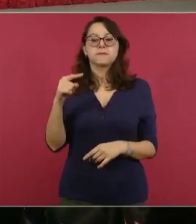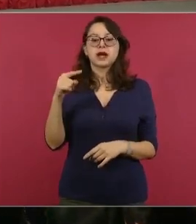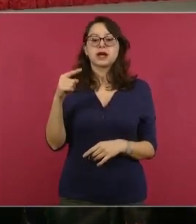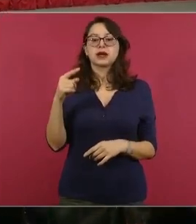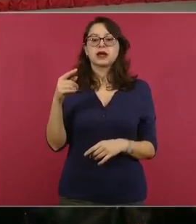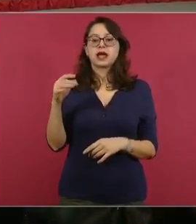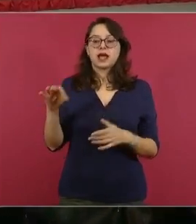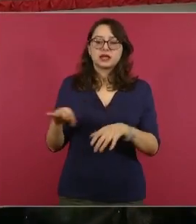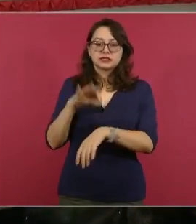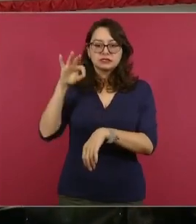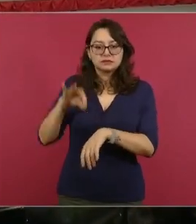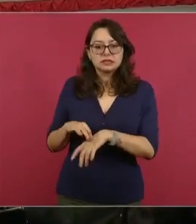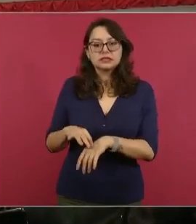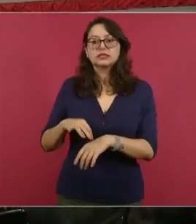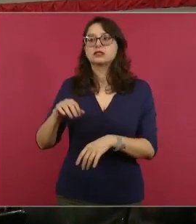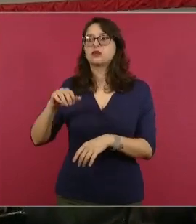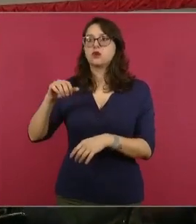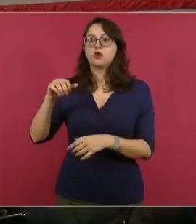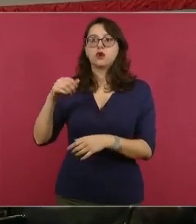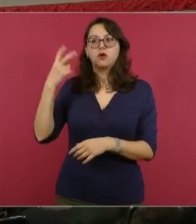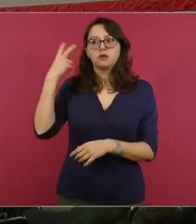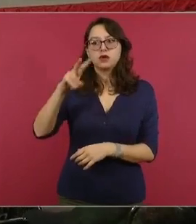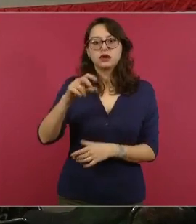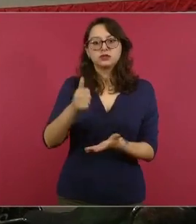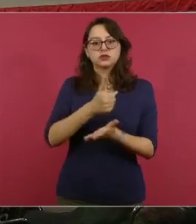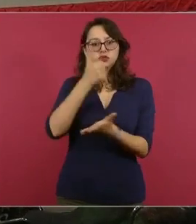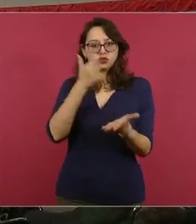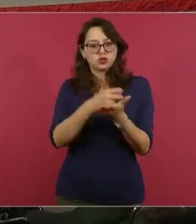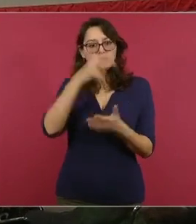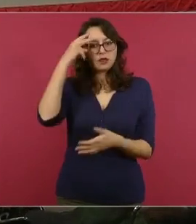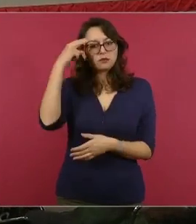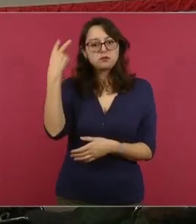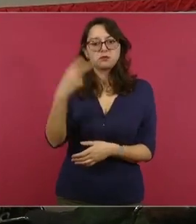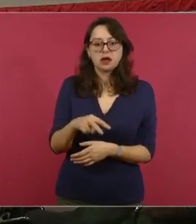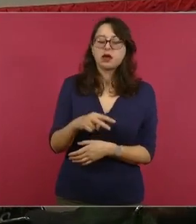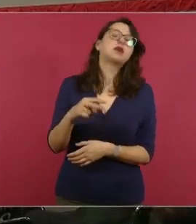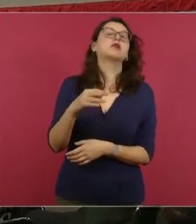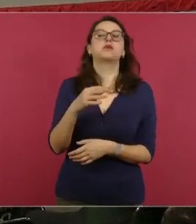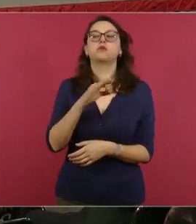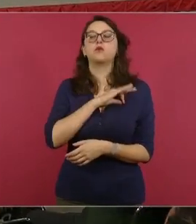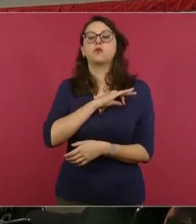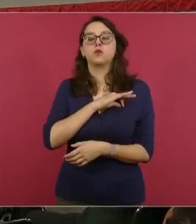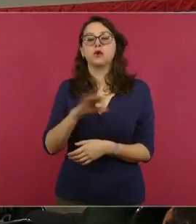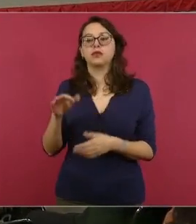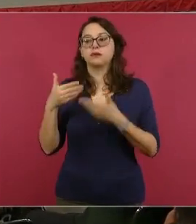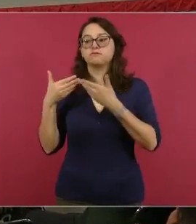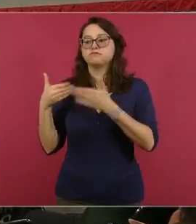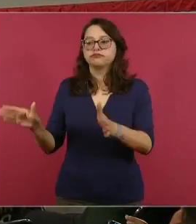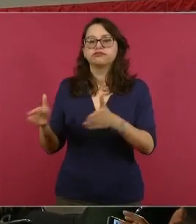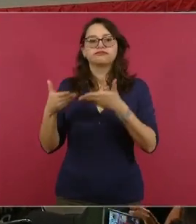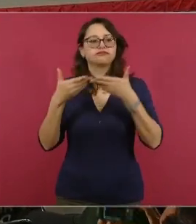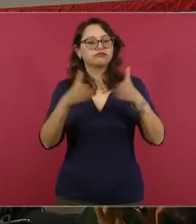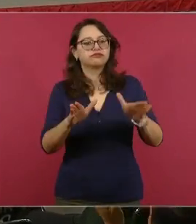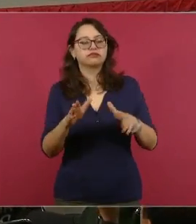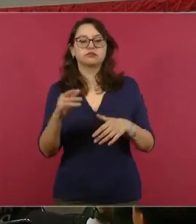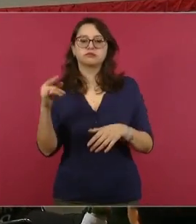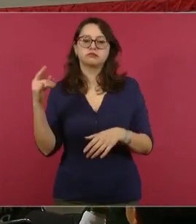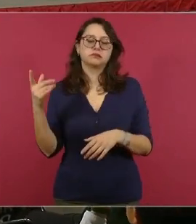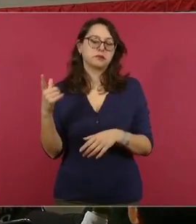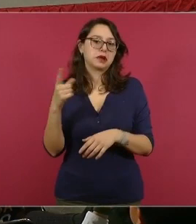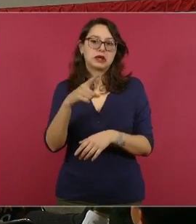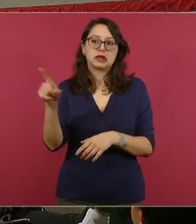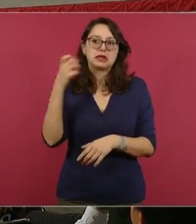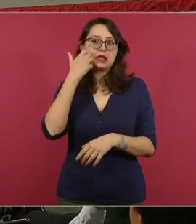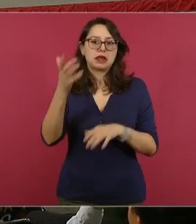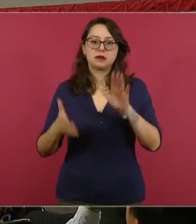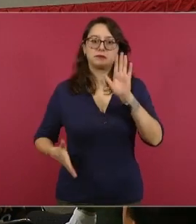a Chilpancingo, a la Ciudad de México, para salir de Acapulco. Decirles que